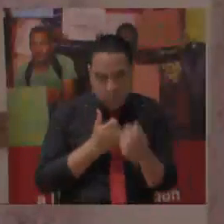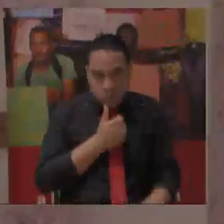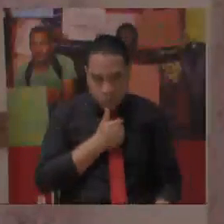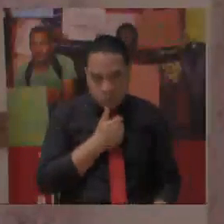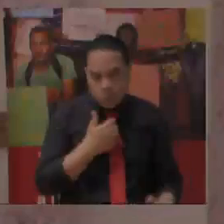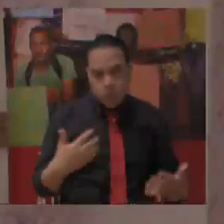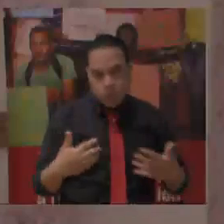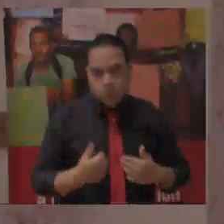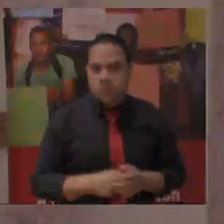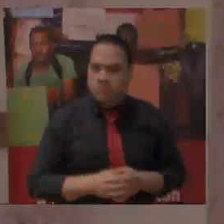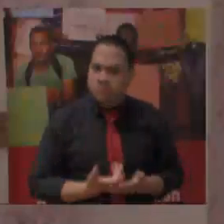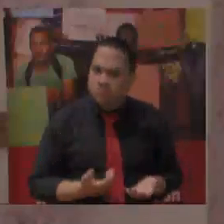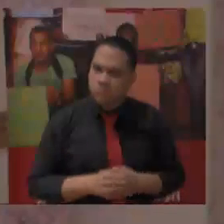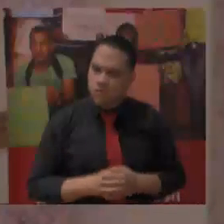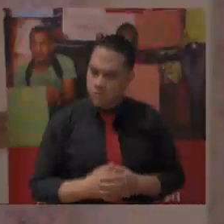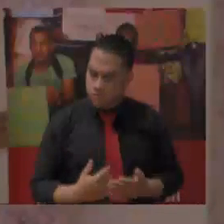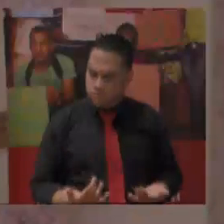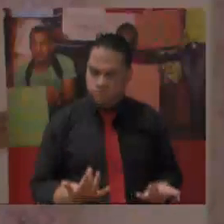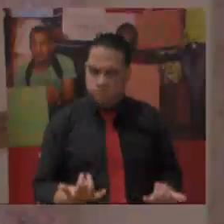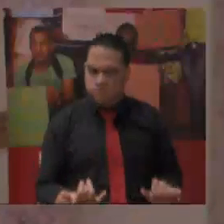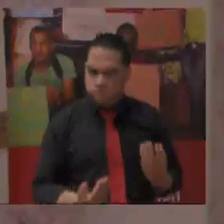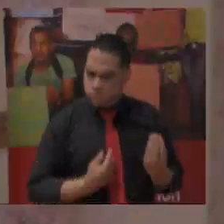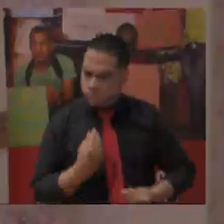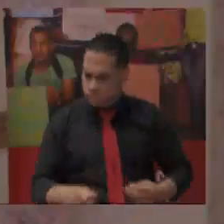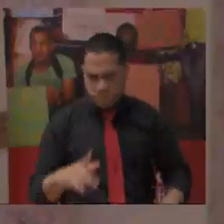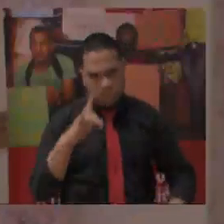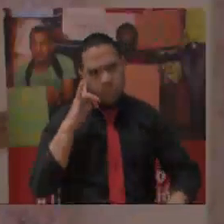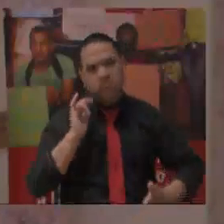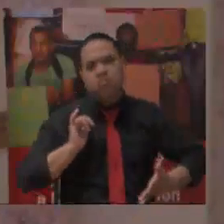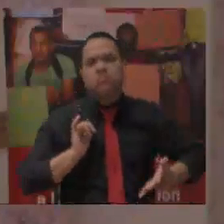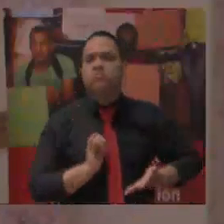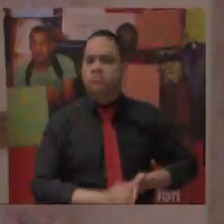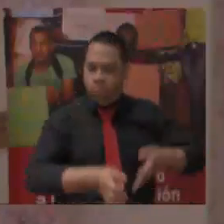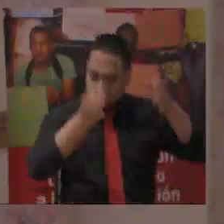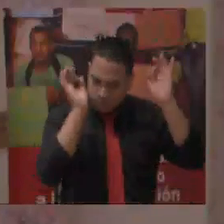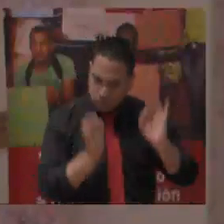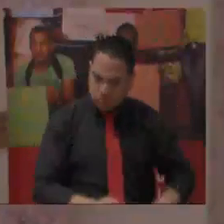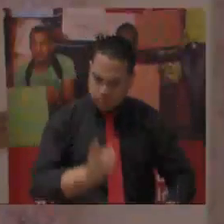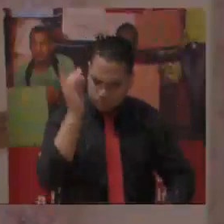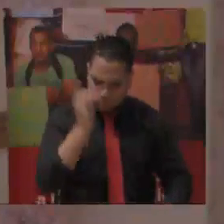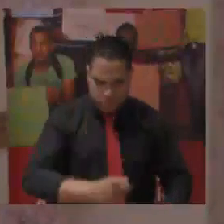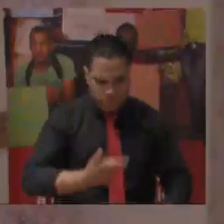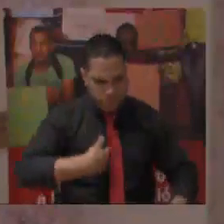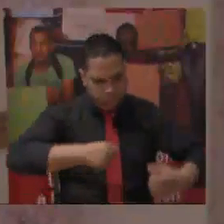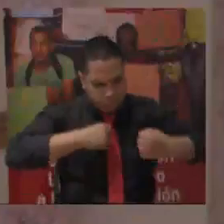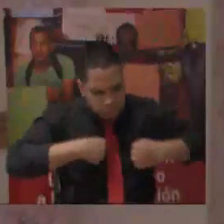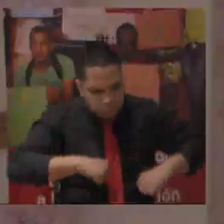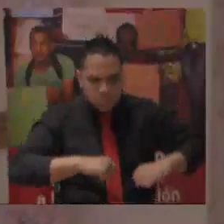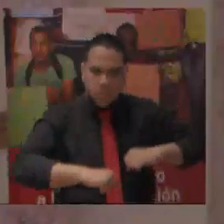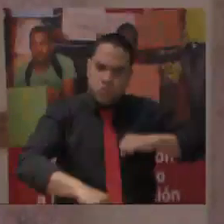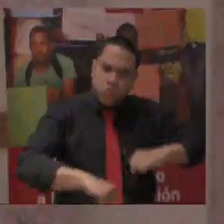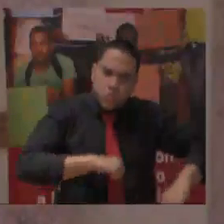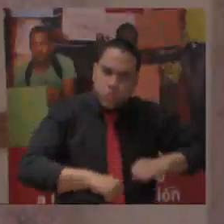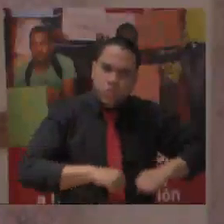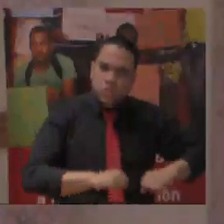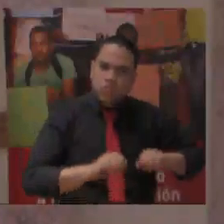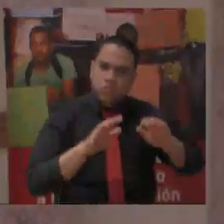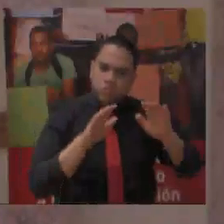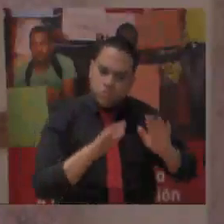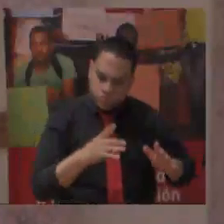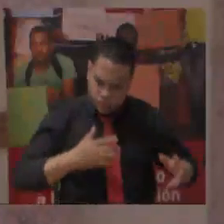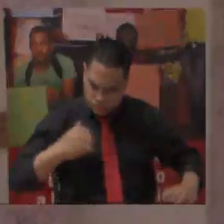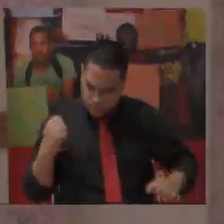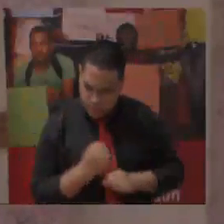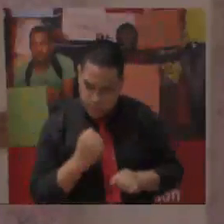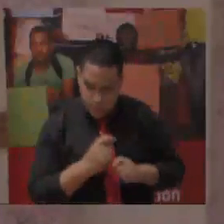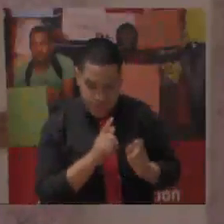Y sin embargo, vos le has creído, has decidido dedicar todo tu esfuerzo, tu trabajo, a transformar el